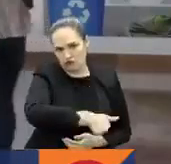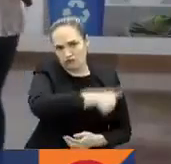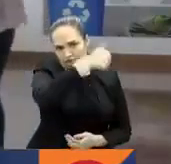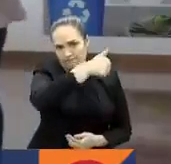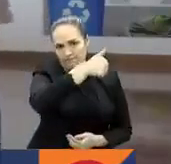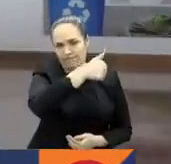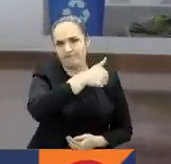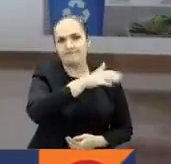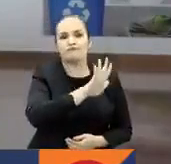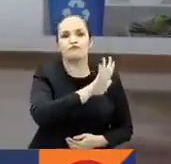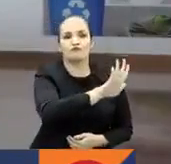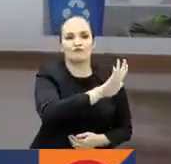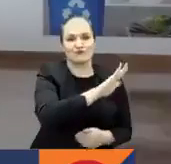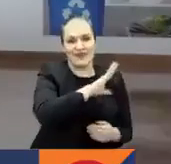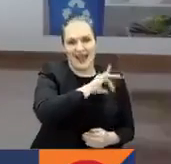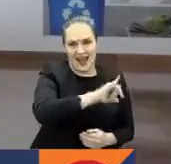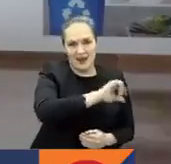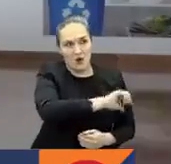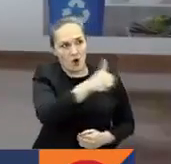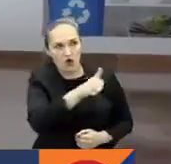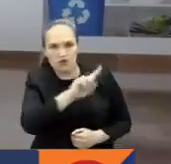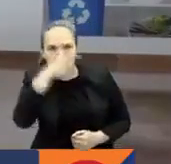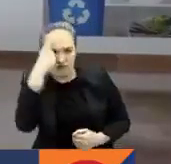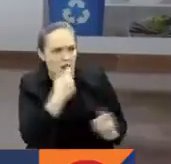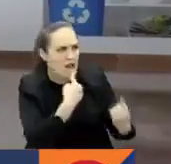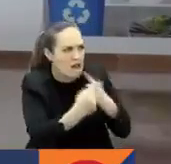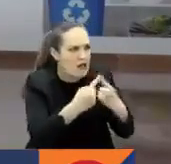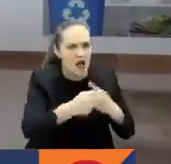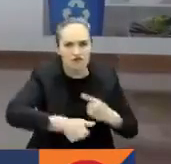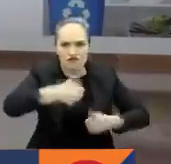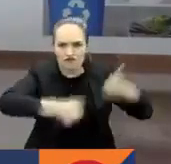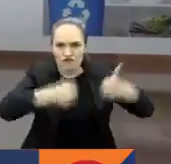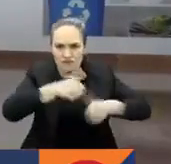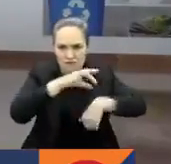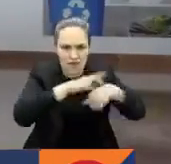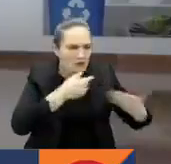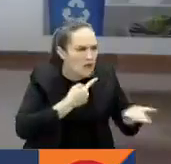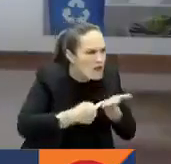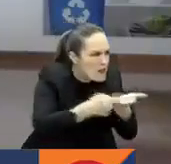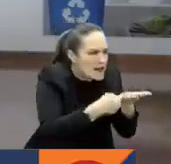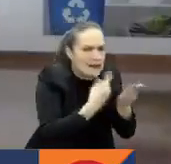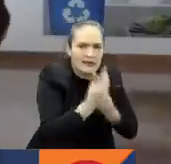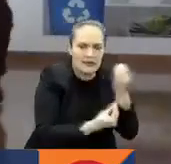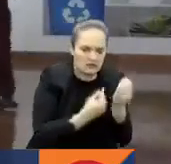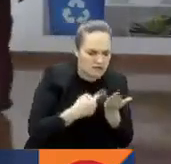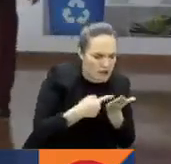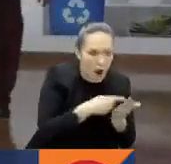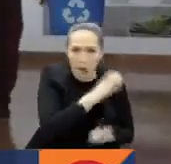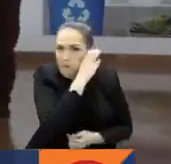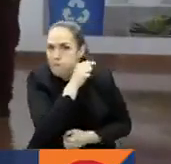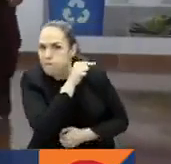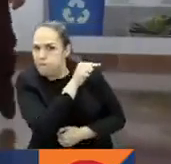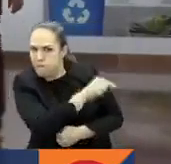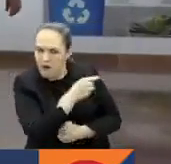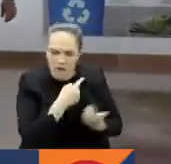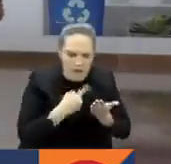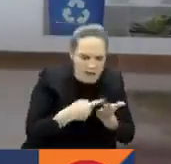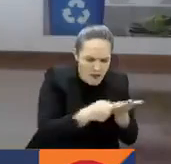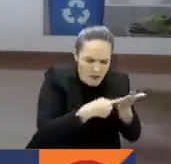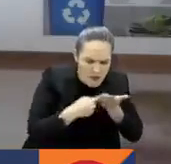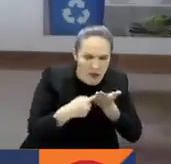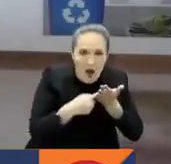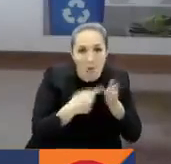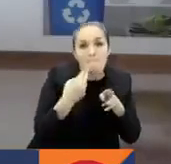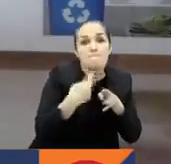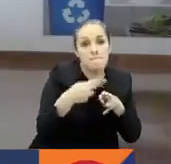trabajo, además de otras autoridades médicas, para analizar la situación, lo que está ocurriendo en el distrito, y de esa manera en las